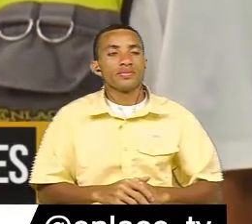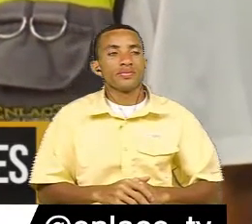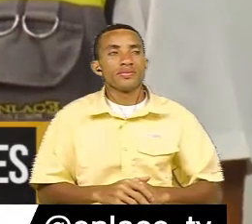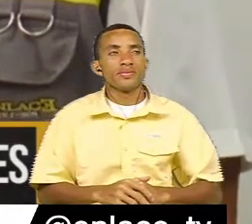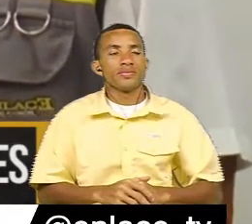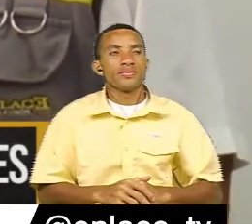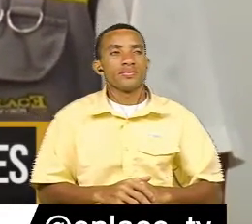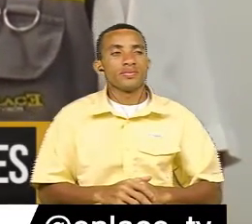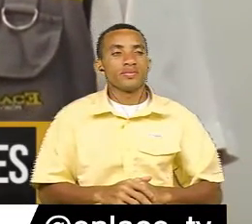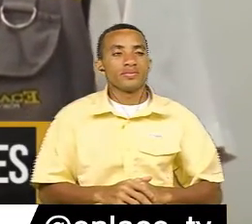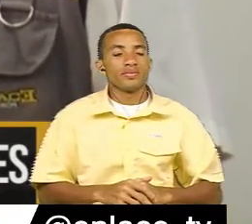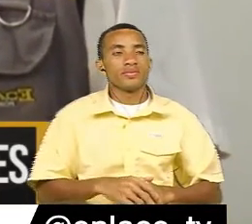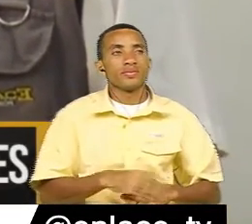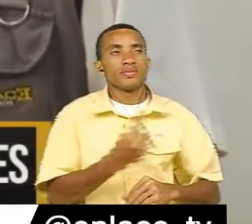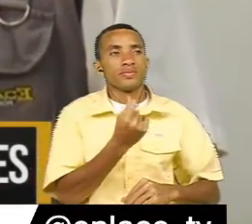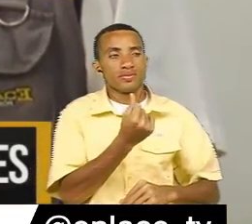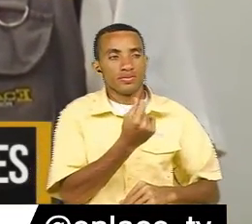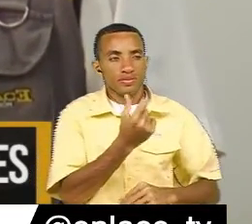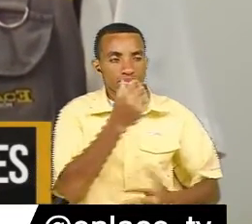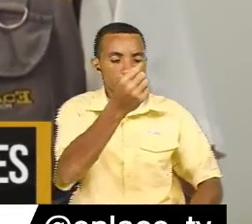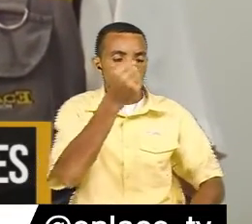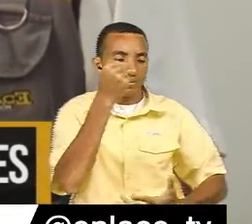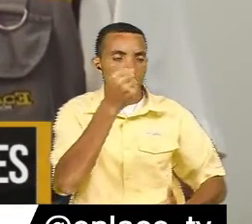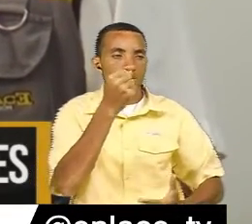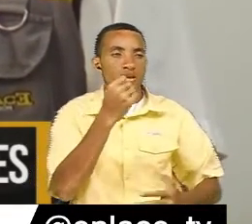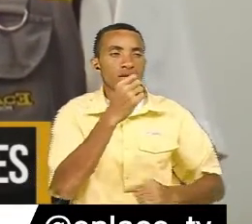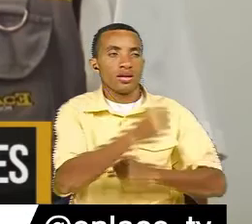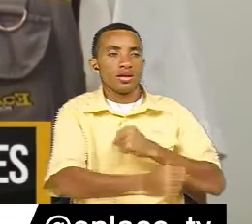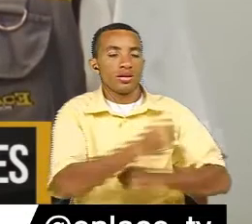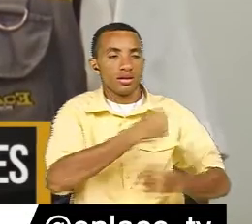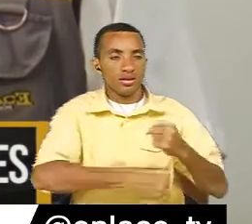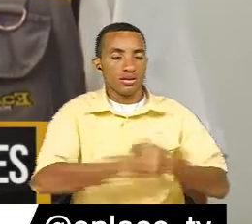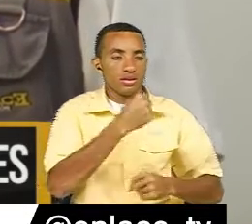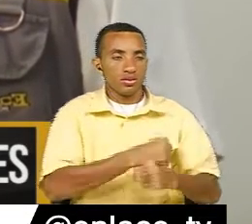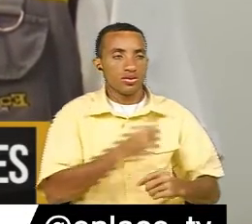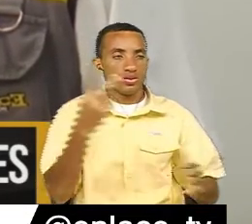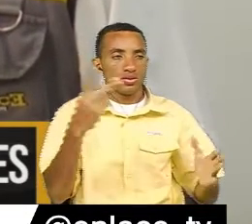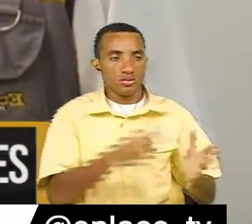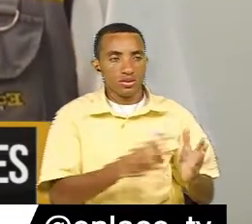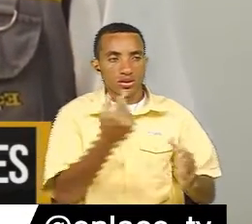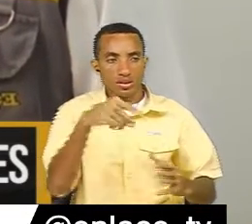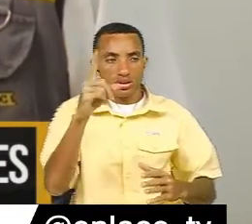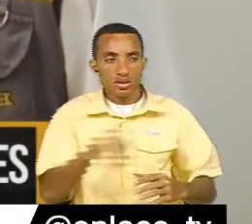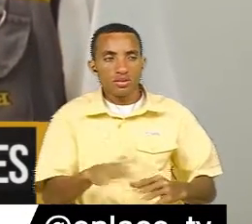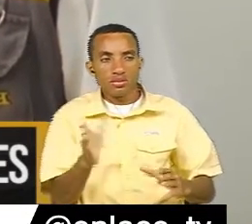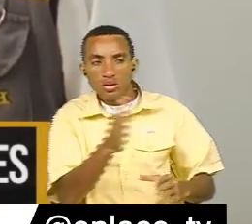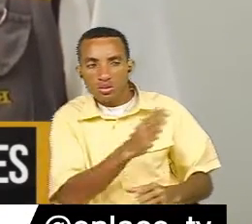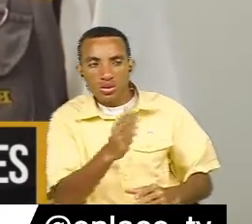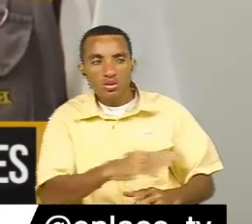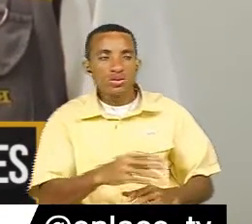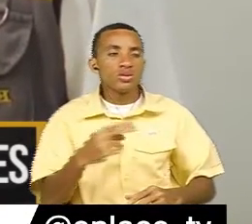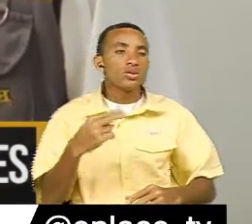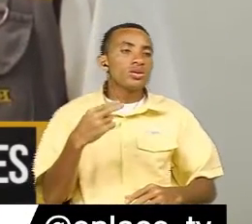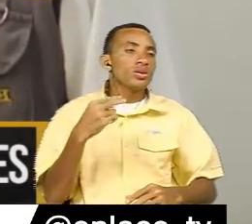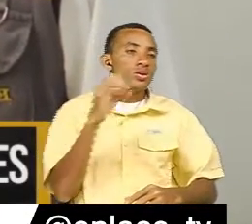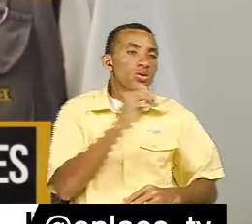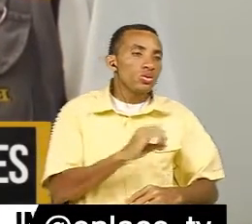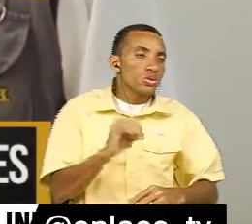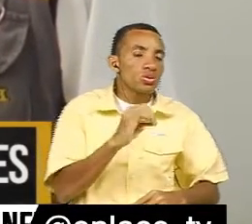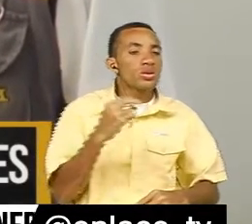El presupuesto del año 2016, vamos a hacer un corte al mes de noviembre, al mes de octubre o al mes de noviembre. Ya